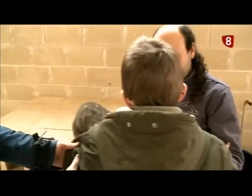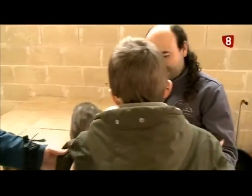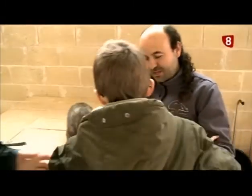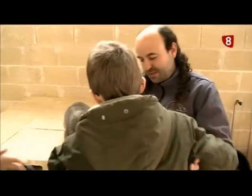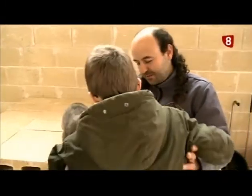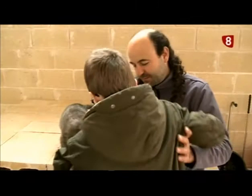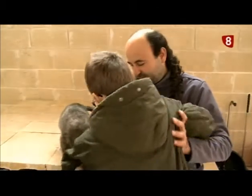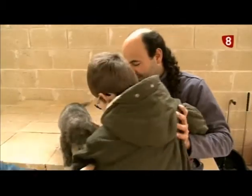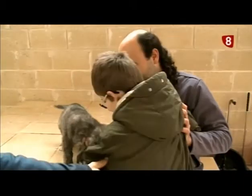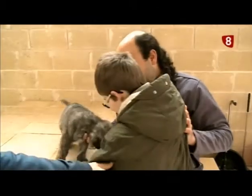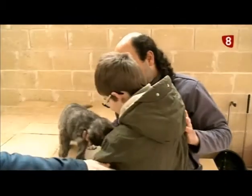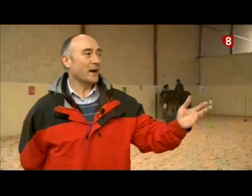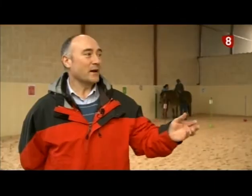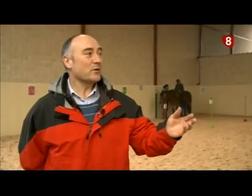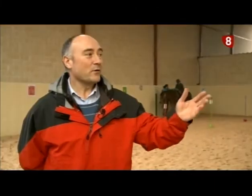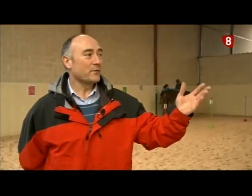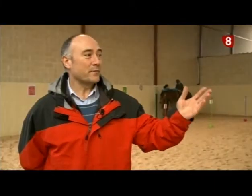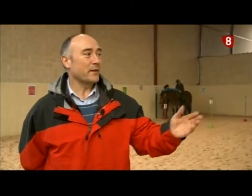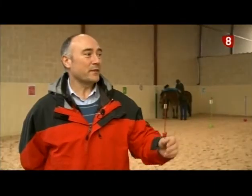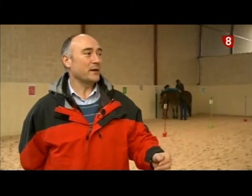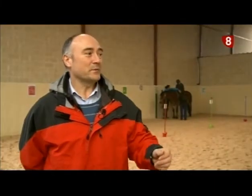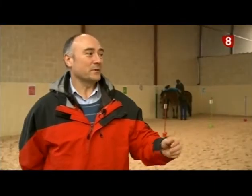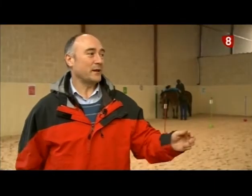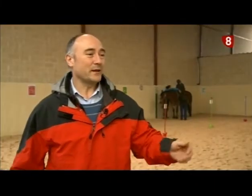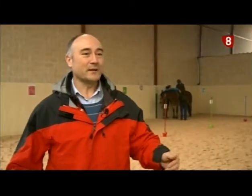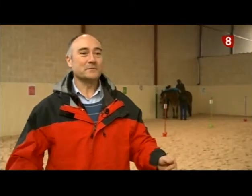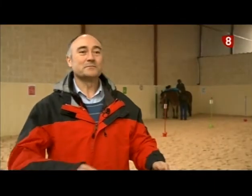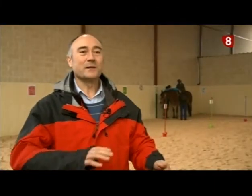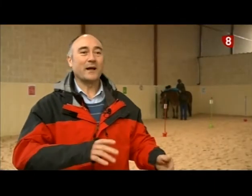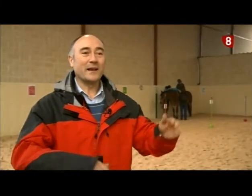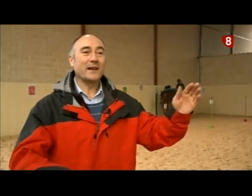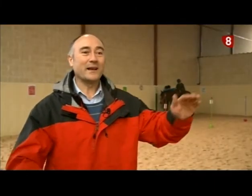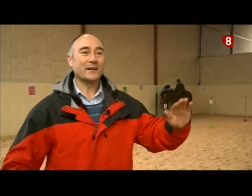otro tipo de enfermedad. Él ha ganado confianza porque